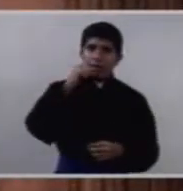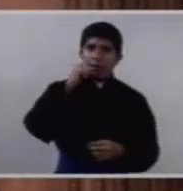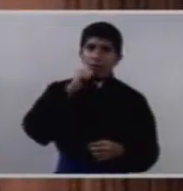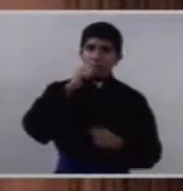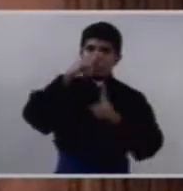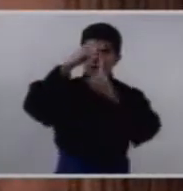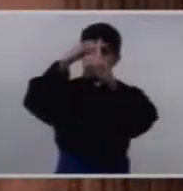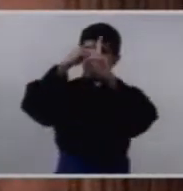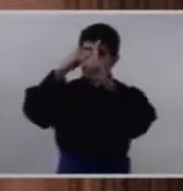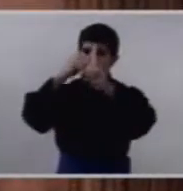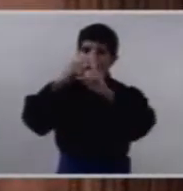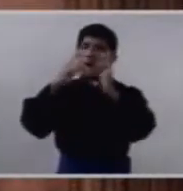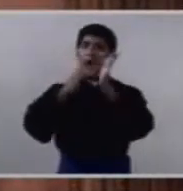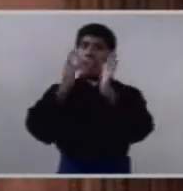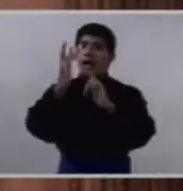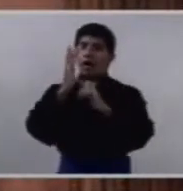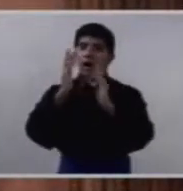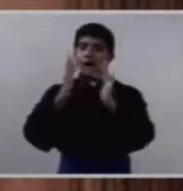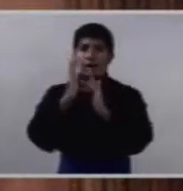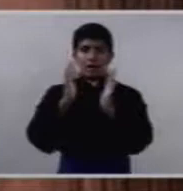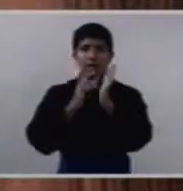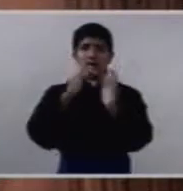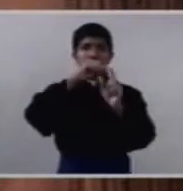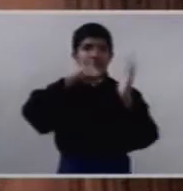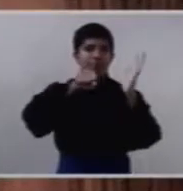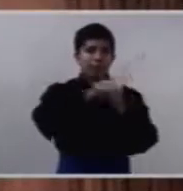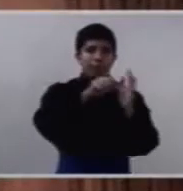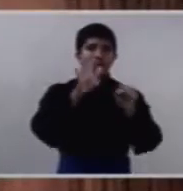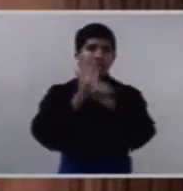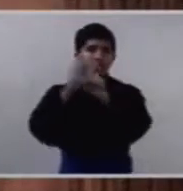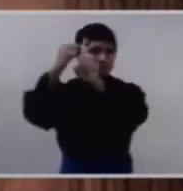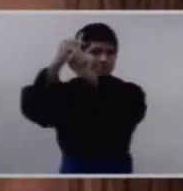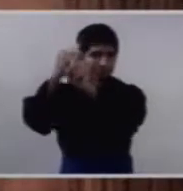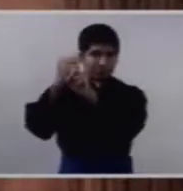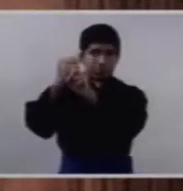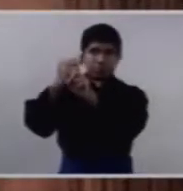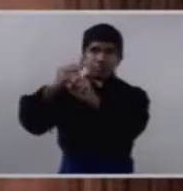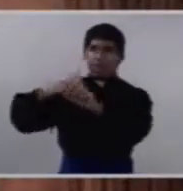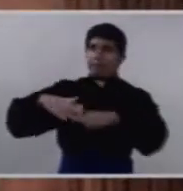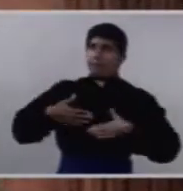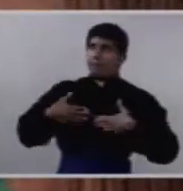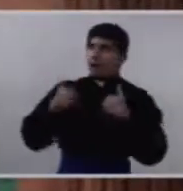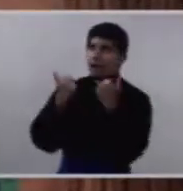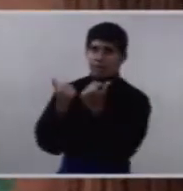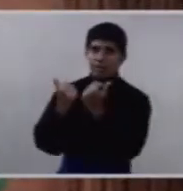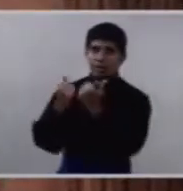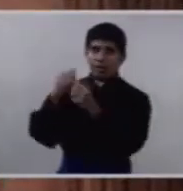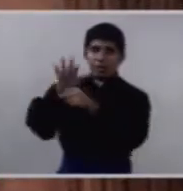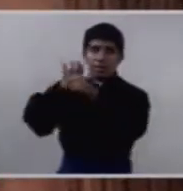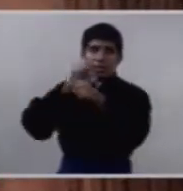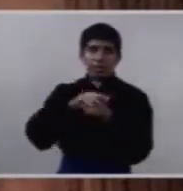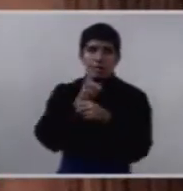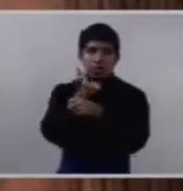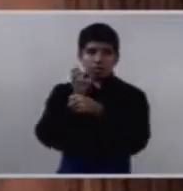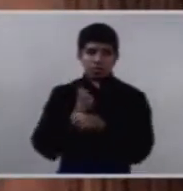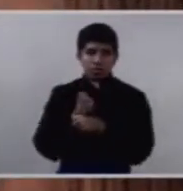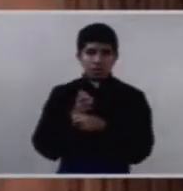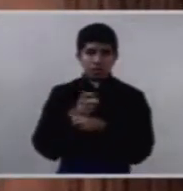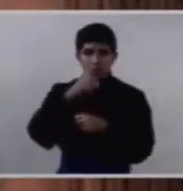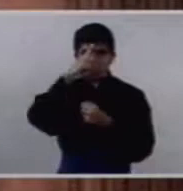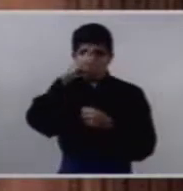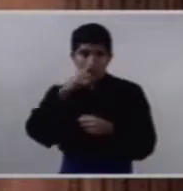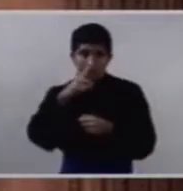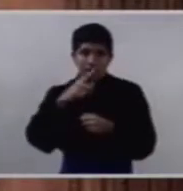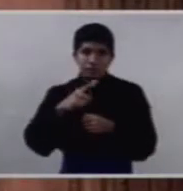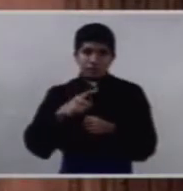al crucificado para comprender su llamada, pero también